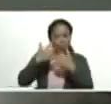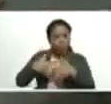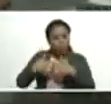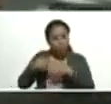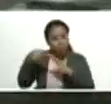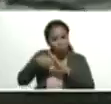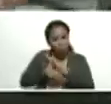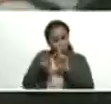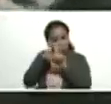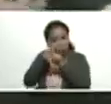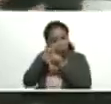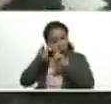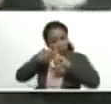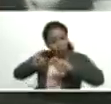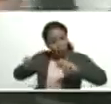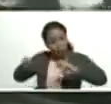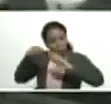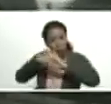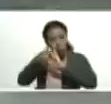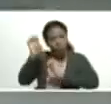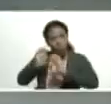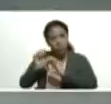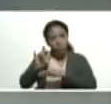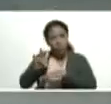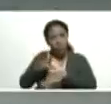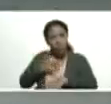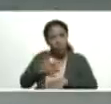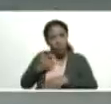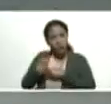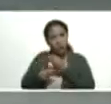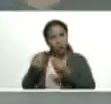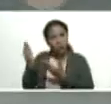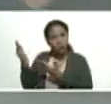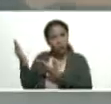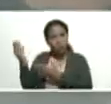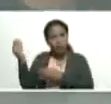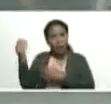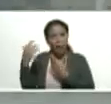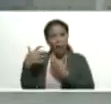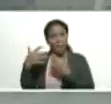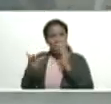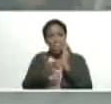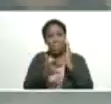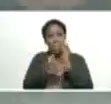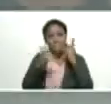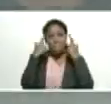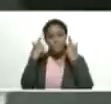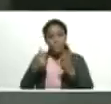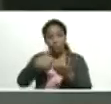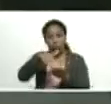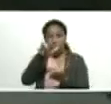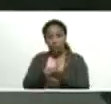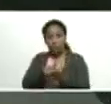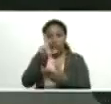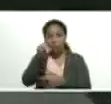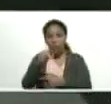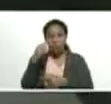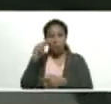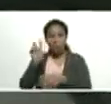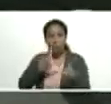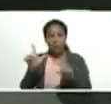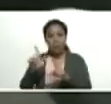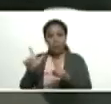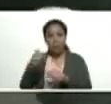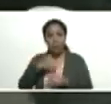una prueba de evaluación sensorial, para lo cual contamos con los equipos de más alta tecnología, certificados, como bien ya dijimos. Tenemos